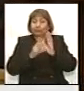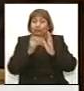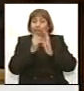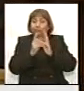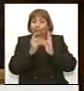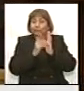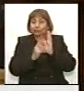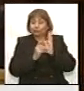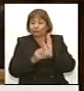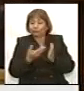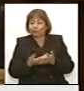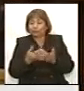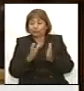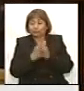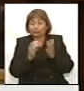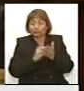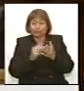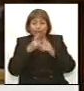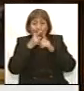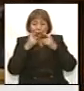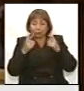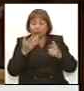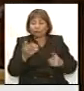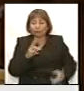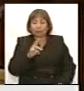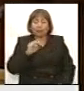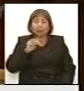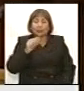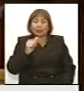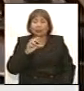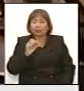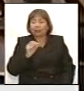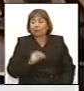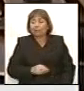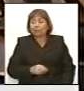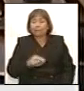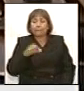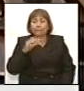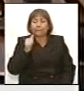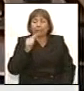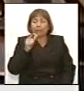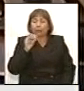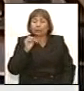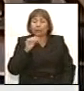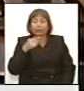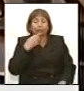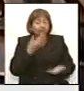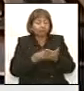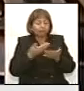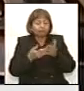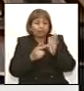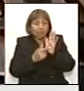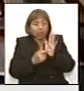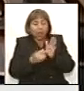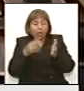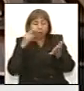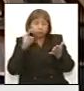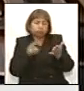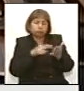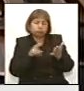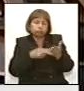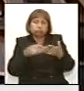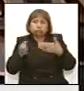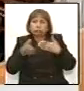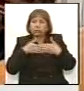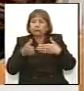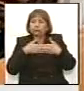Predictámenes, del escritor y lingüista José Reinaldo Oviedo Palomino, el lector encontrará un acercamiento útil